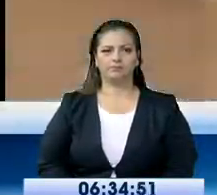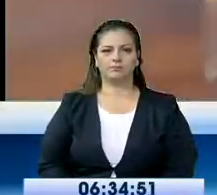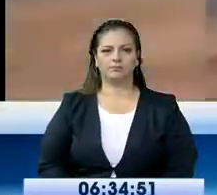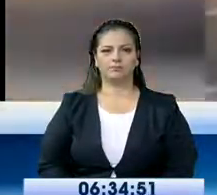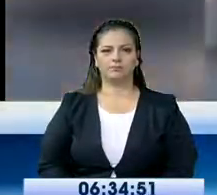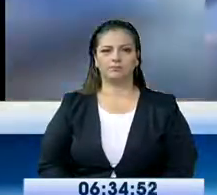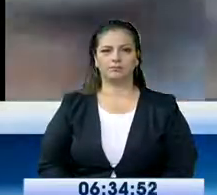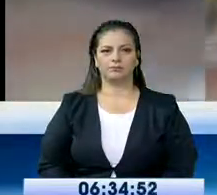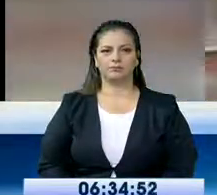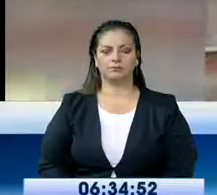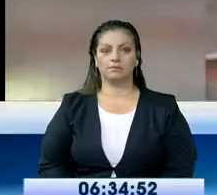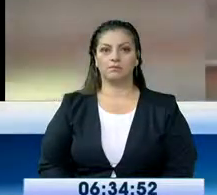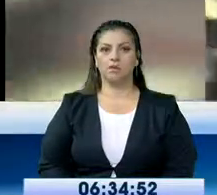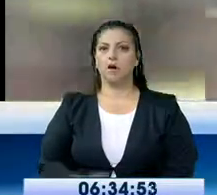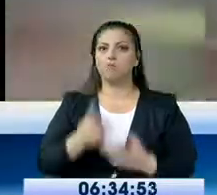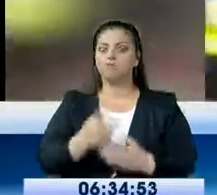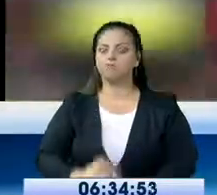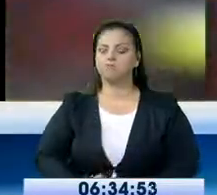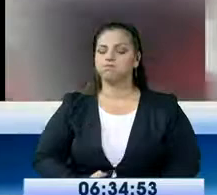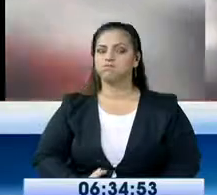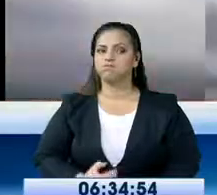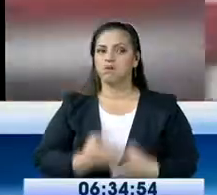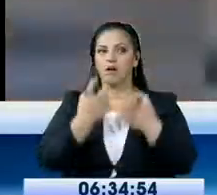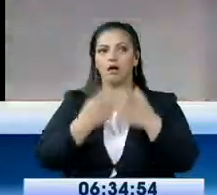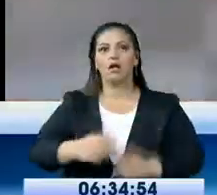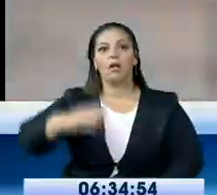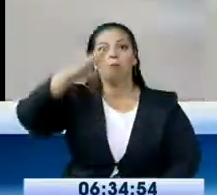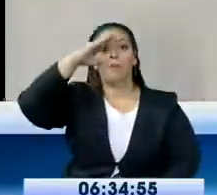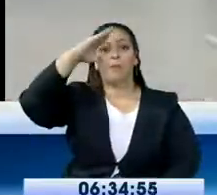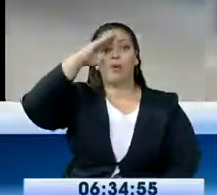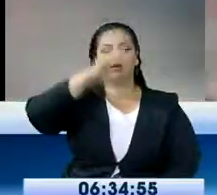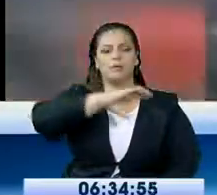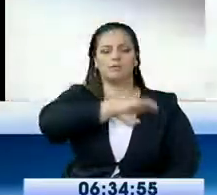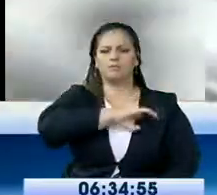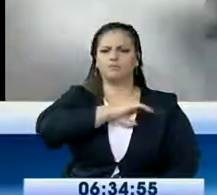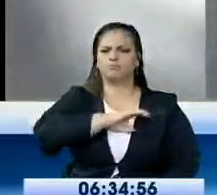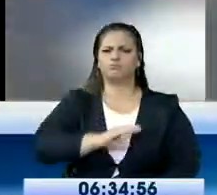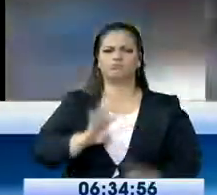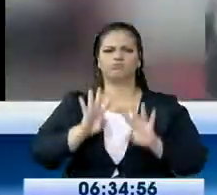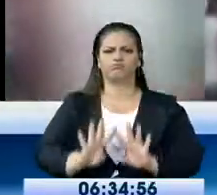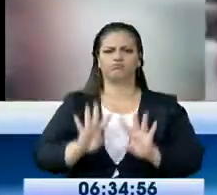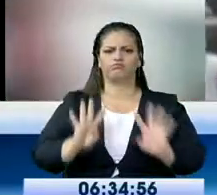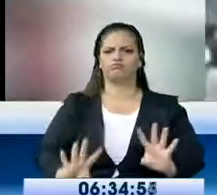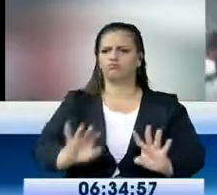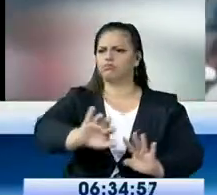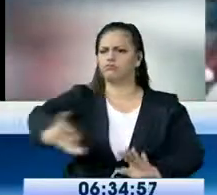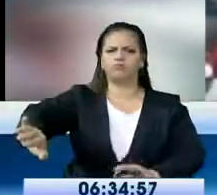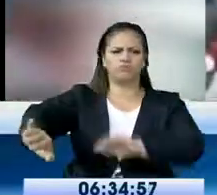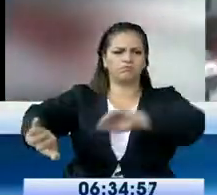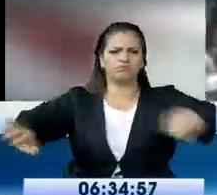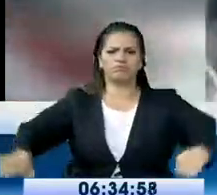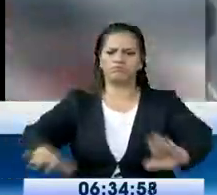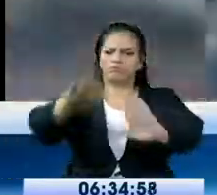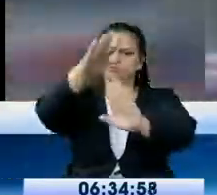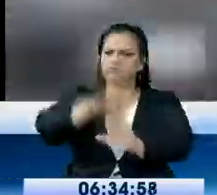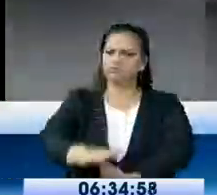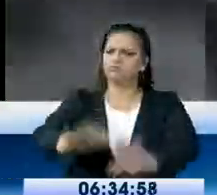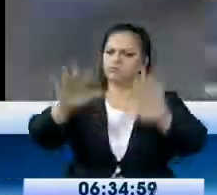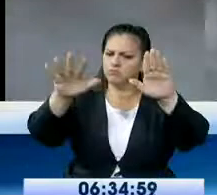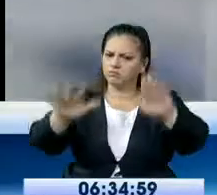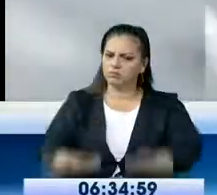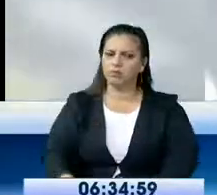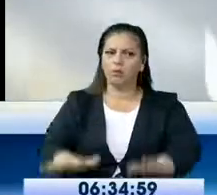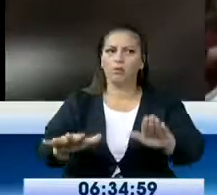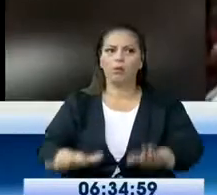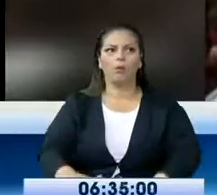Los ánimos se caldeaban y tuvo que intervenir la Policía Nacional. Sin embargo, la calma no llegaba. Los